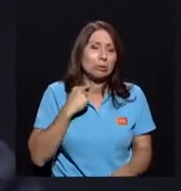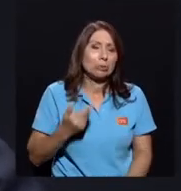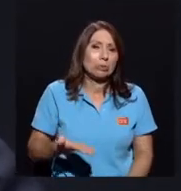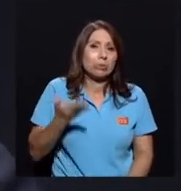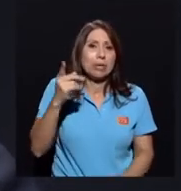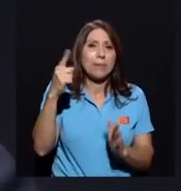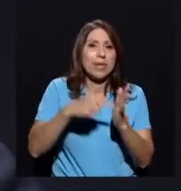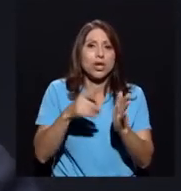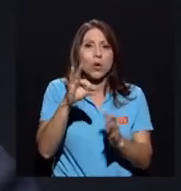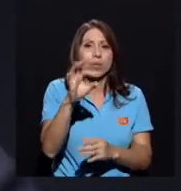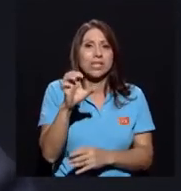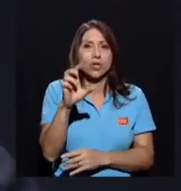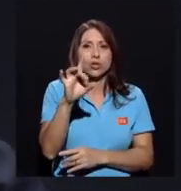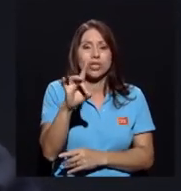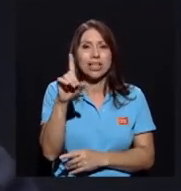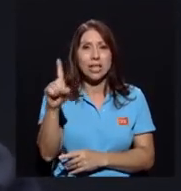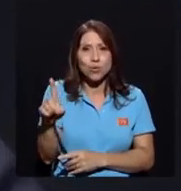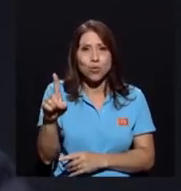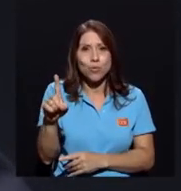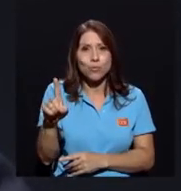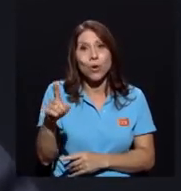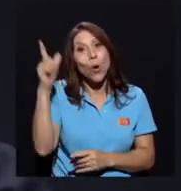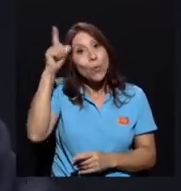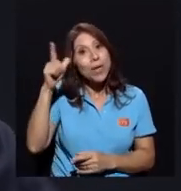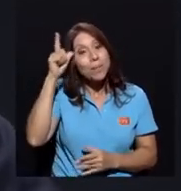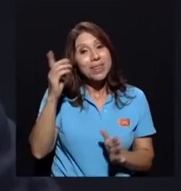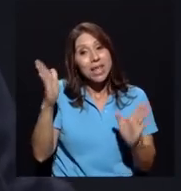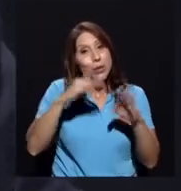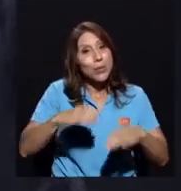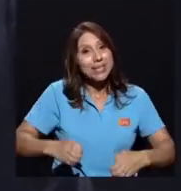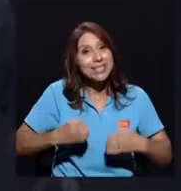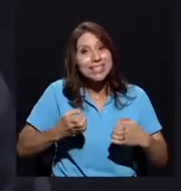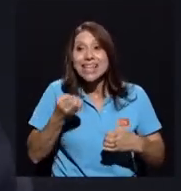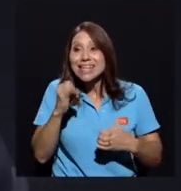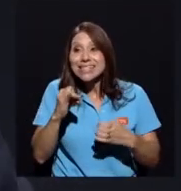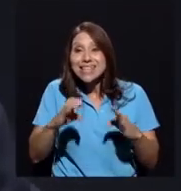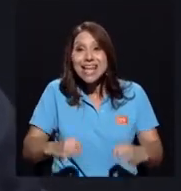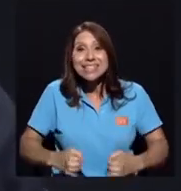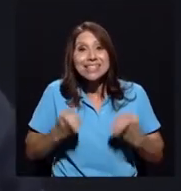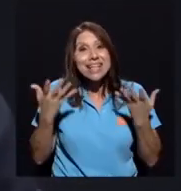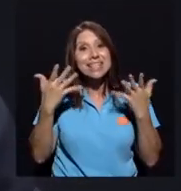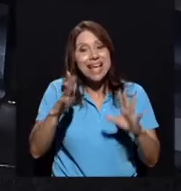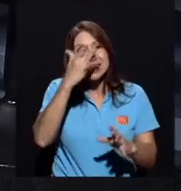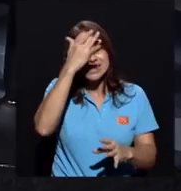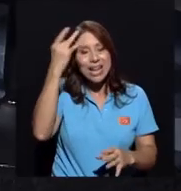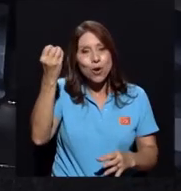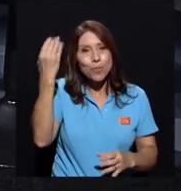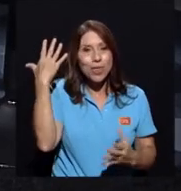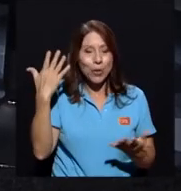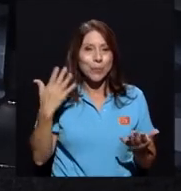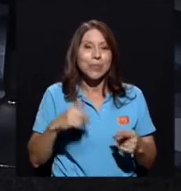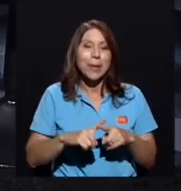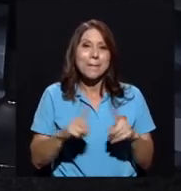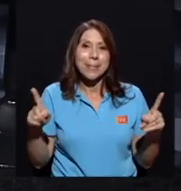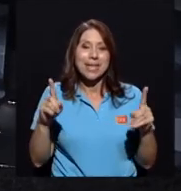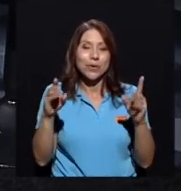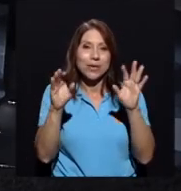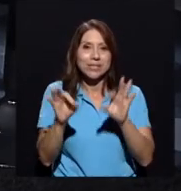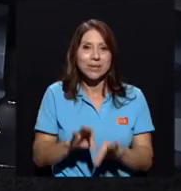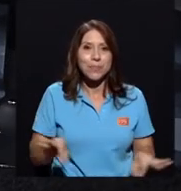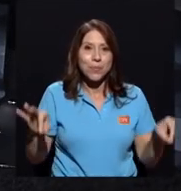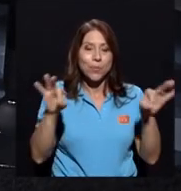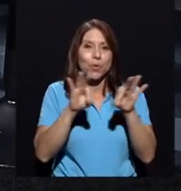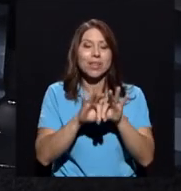existe y si existe ya se le olvidó que es la otra cosa pero es importante